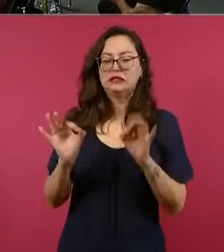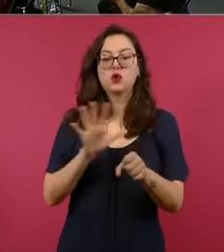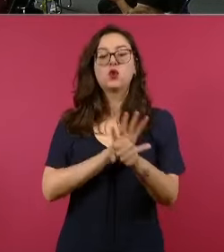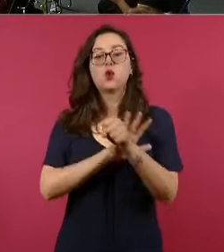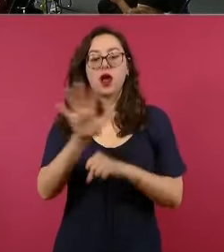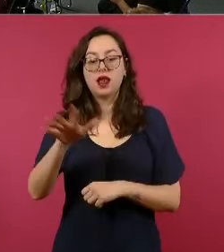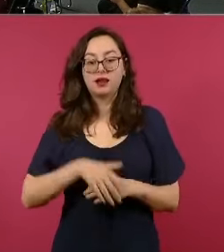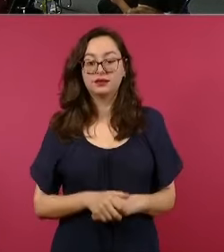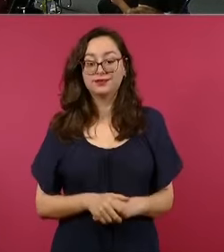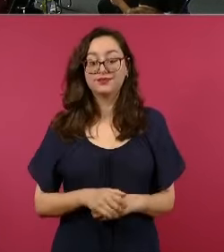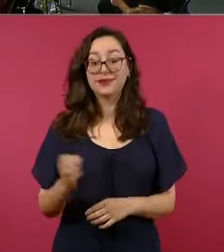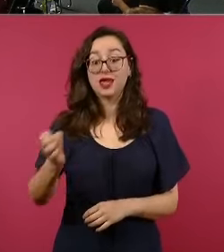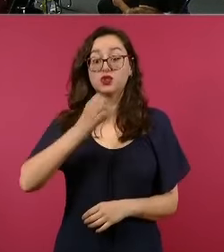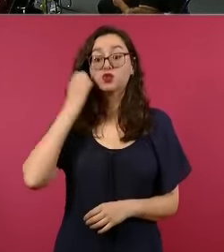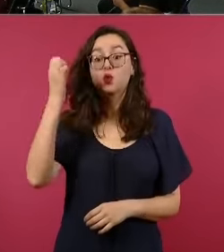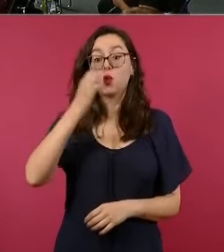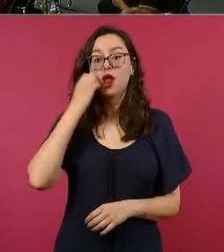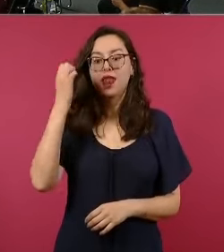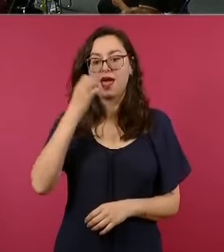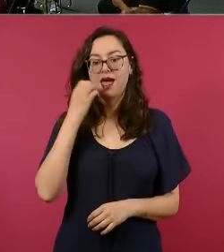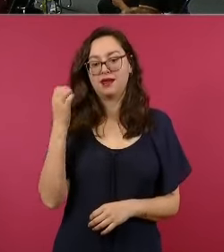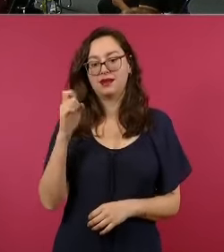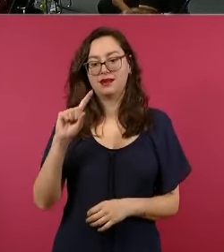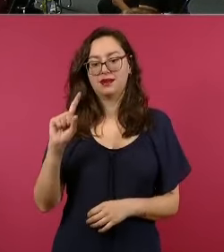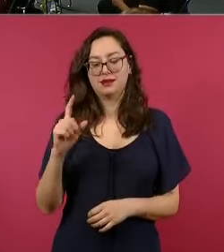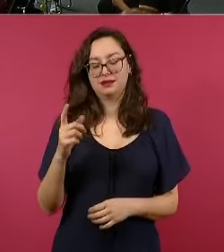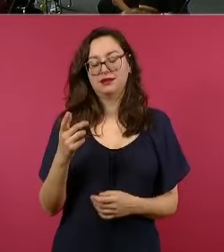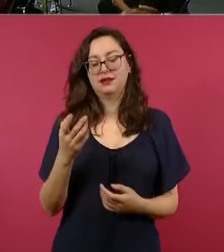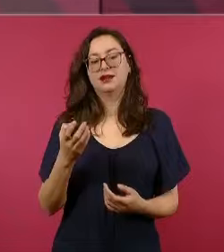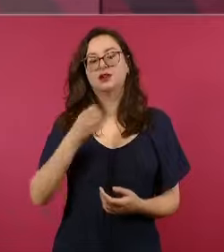escuelas nada más de nivel básico